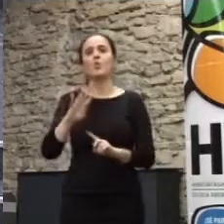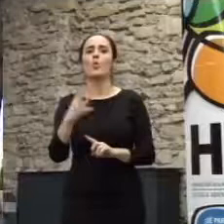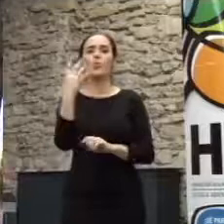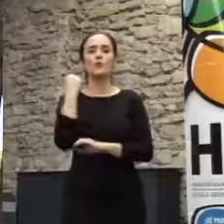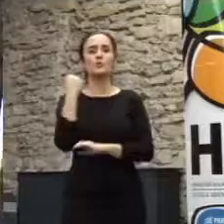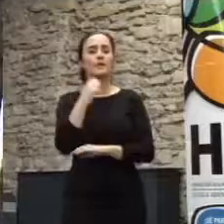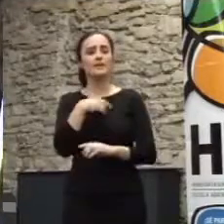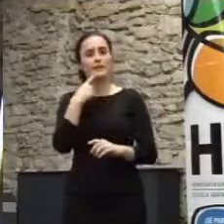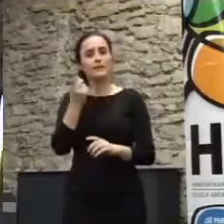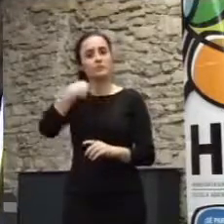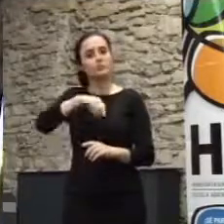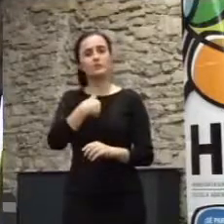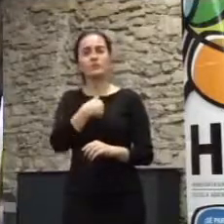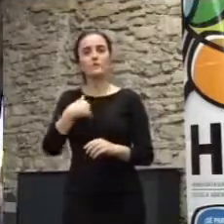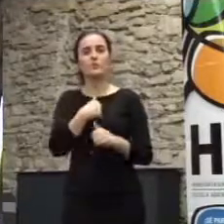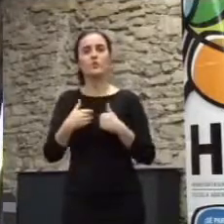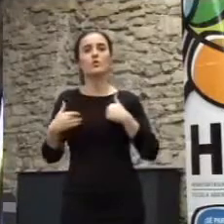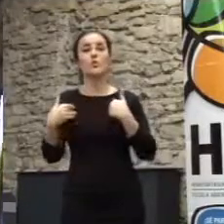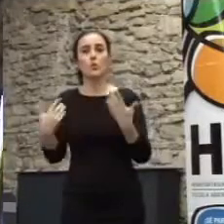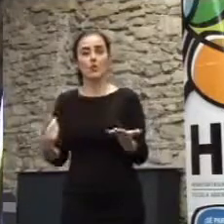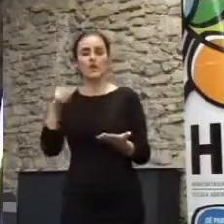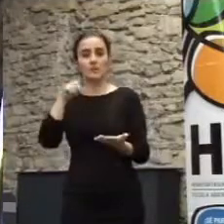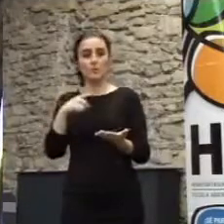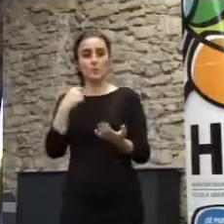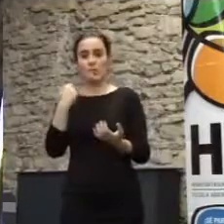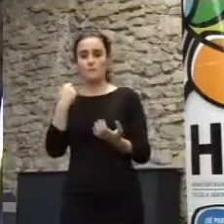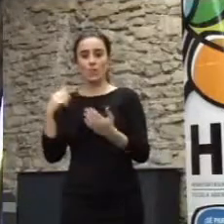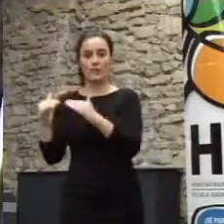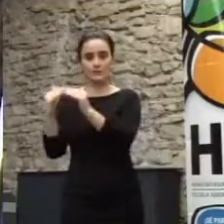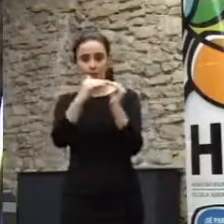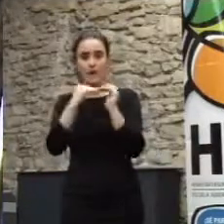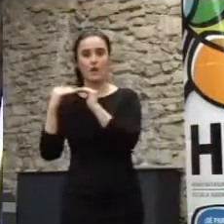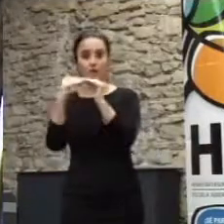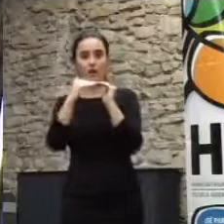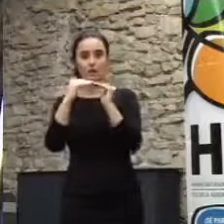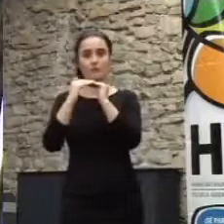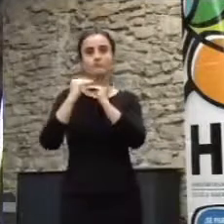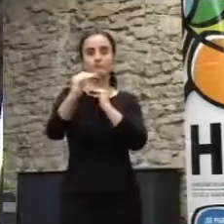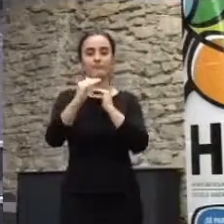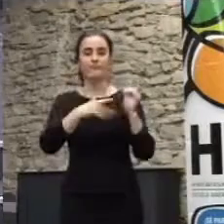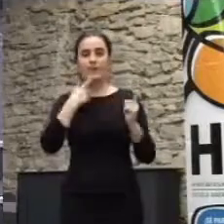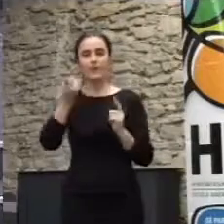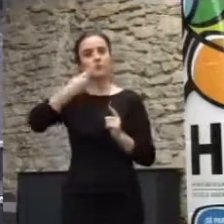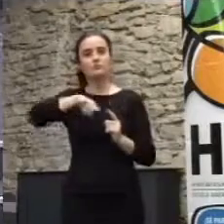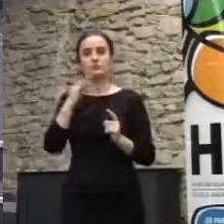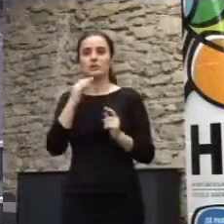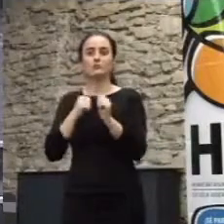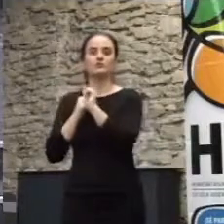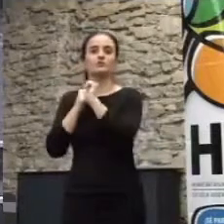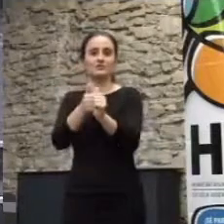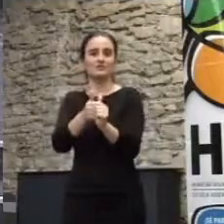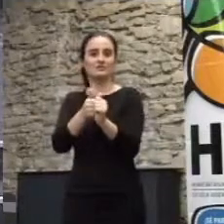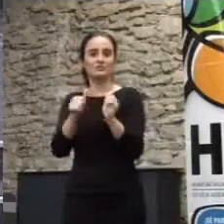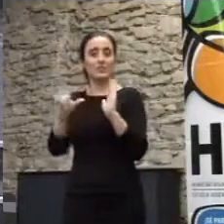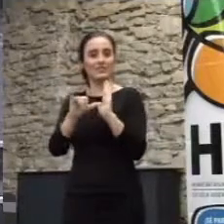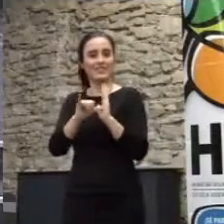nuestras funciones es mantener el equilibrio de poderes. Y entonces, bueno, ahí tenemos que estar haciendo un seguimiento estrecho. Y las comisiones, desde